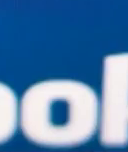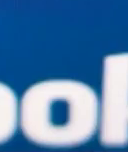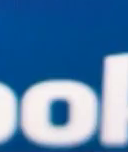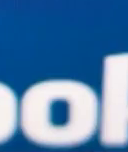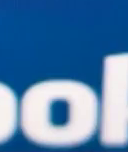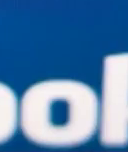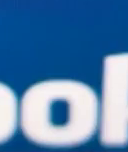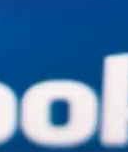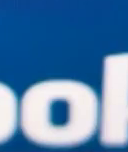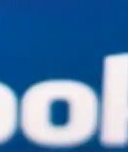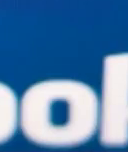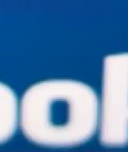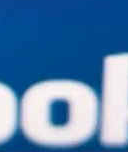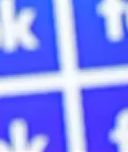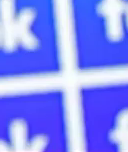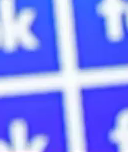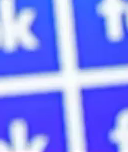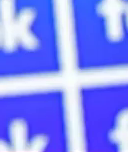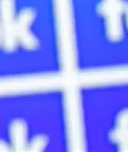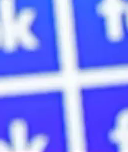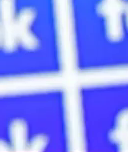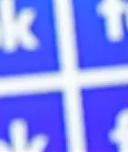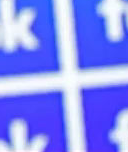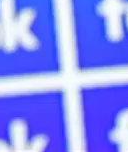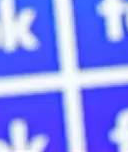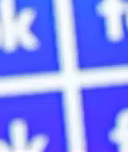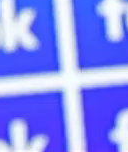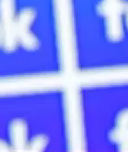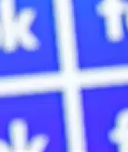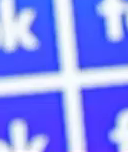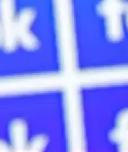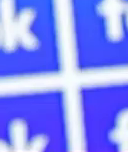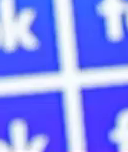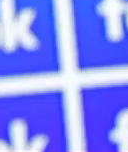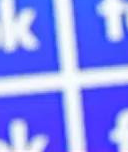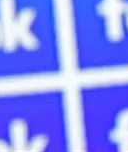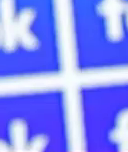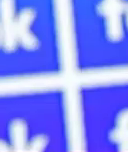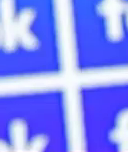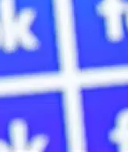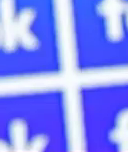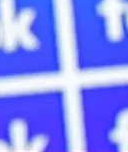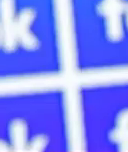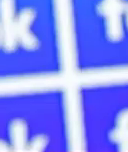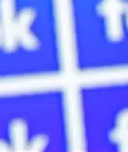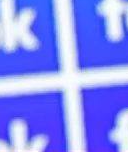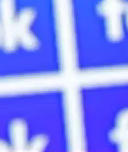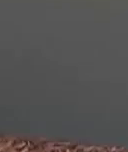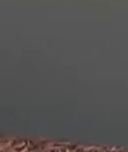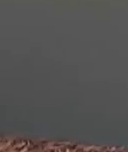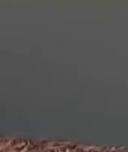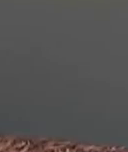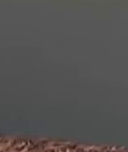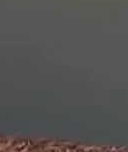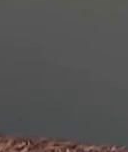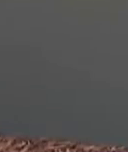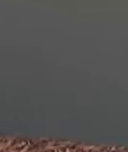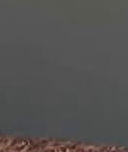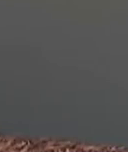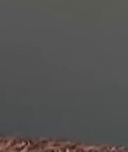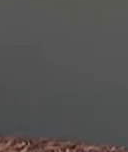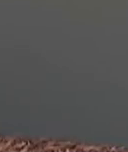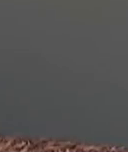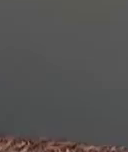contenidos patrocinados, es decir, la publicidad, y en particular aquella publicidad que tiene un carácter político. Otra de